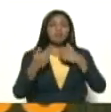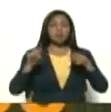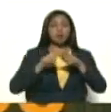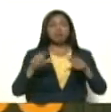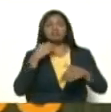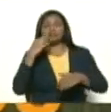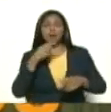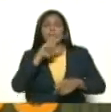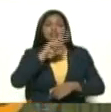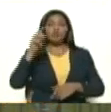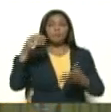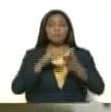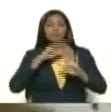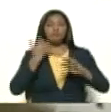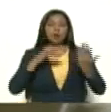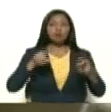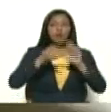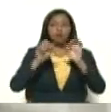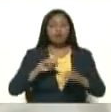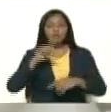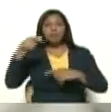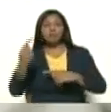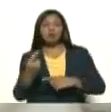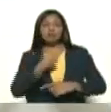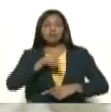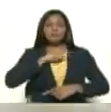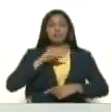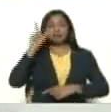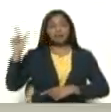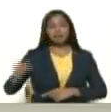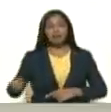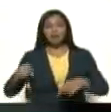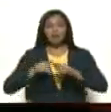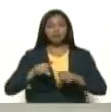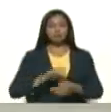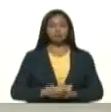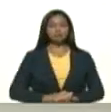cerca de 21,000 muertos, después de España e Italia.